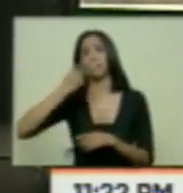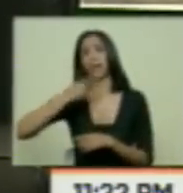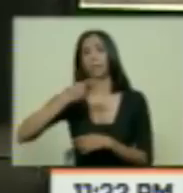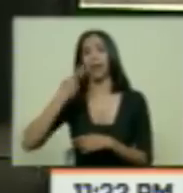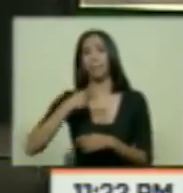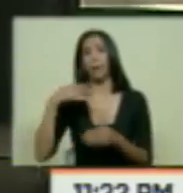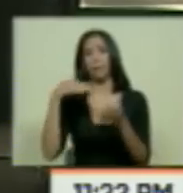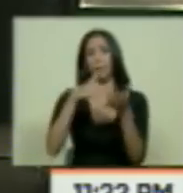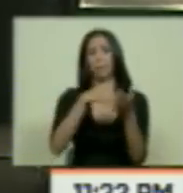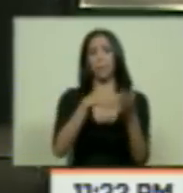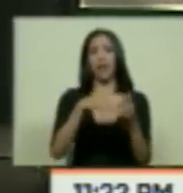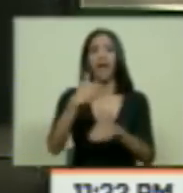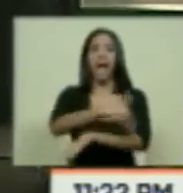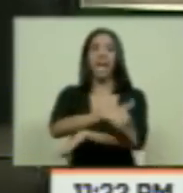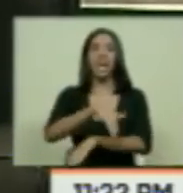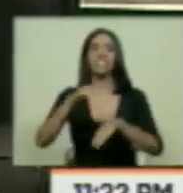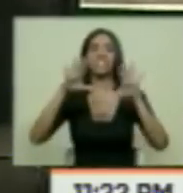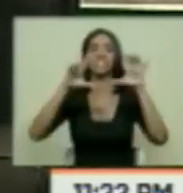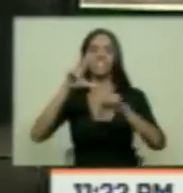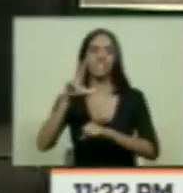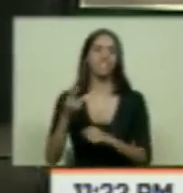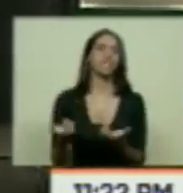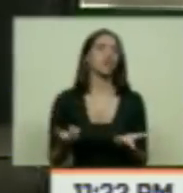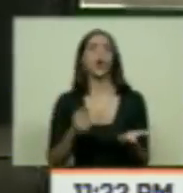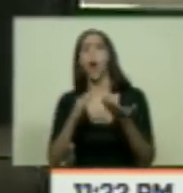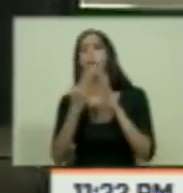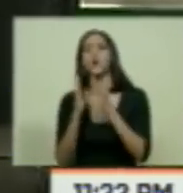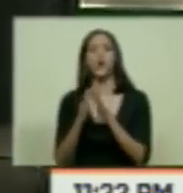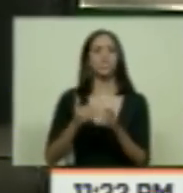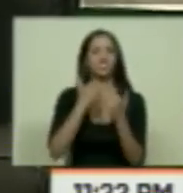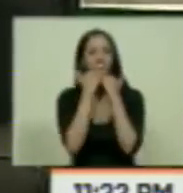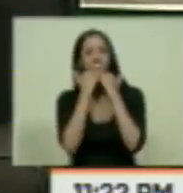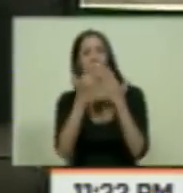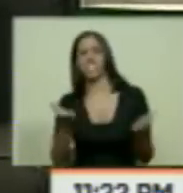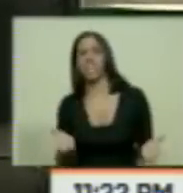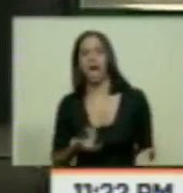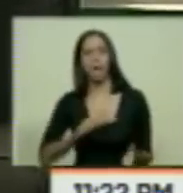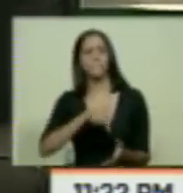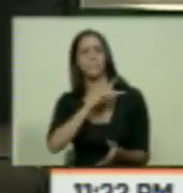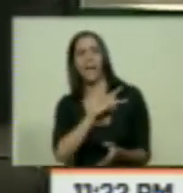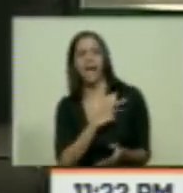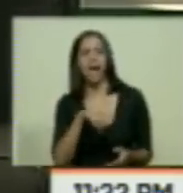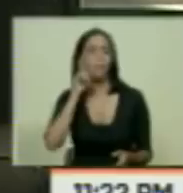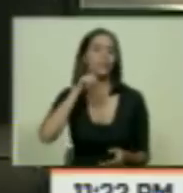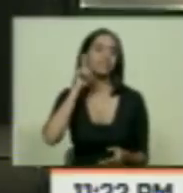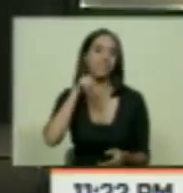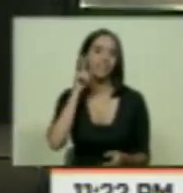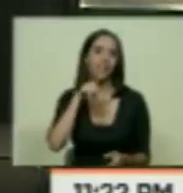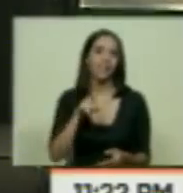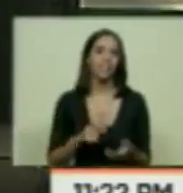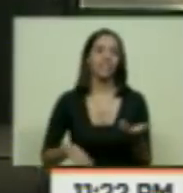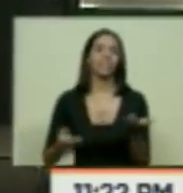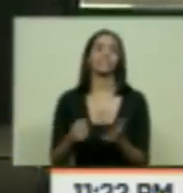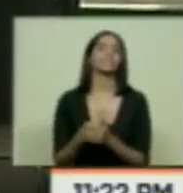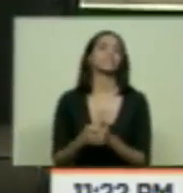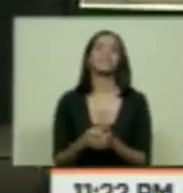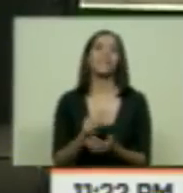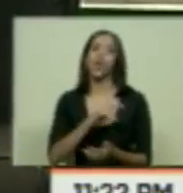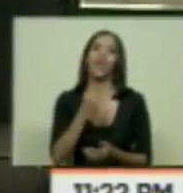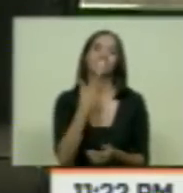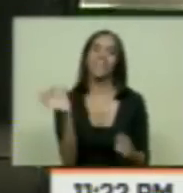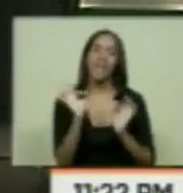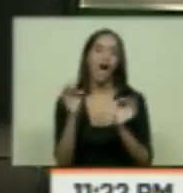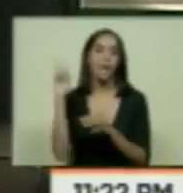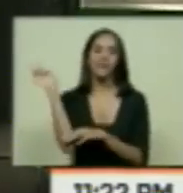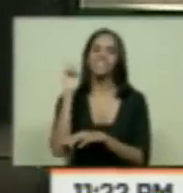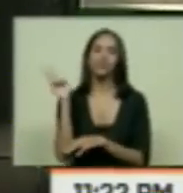13, diciendo que, bueno, que él era un comunista de pacotilla, que era de mentira, que se la pasaba, que no decía nada de